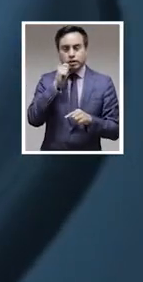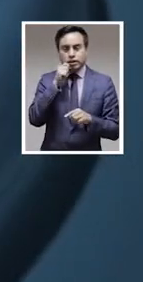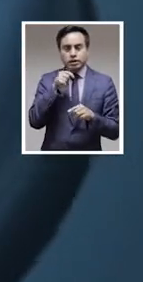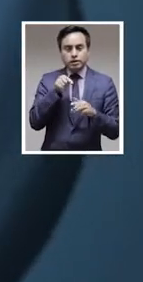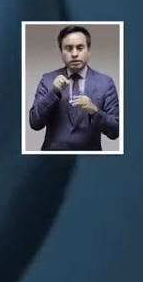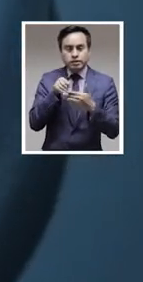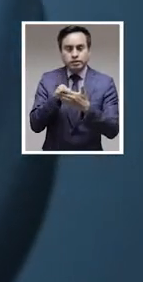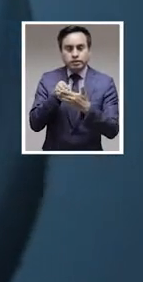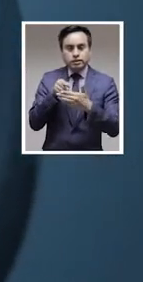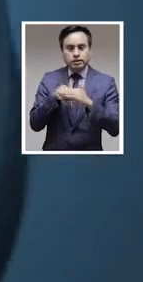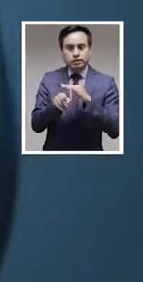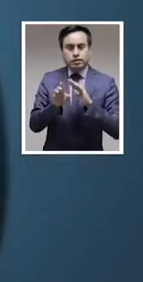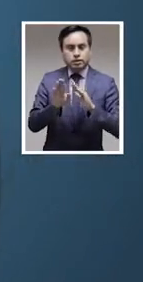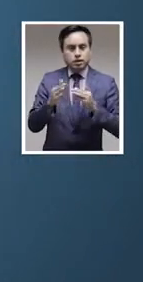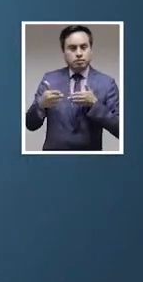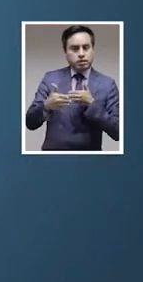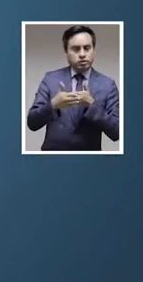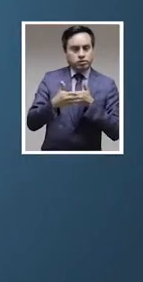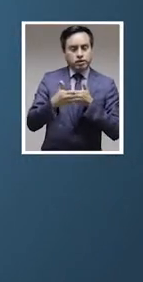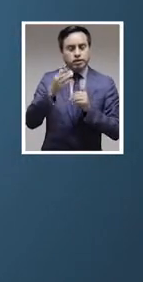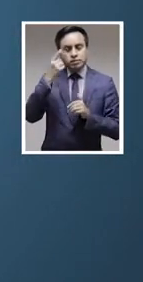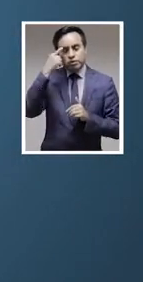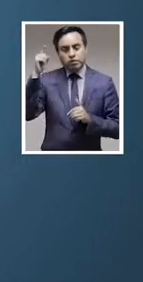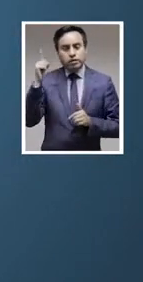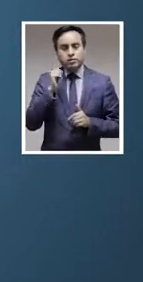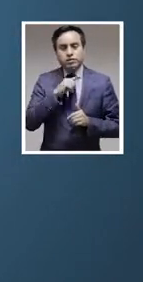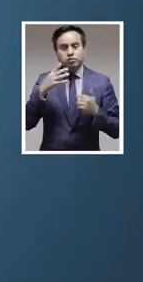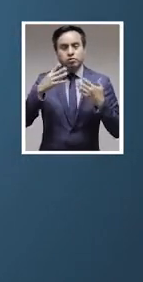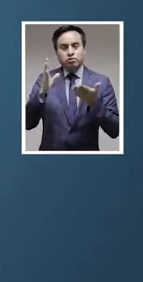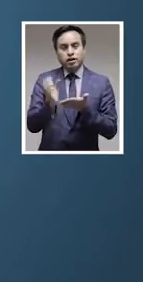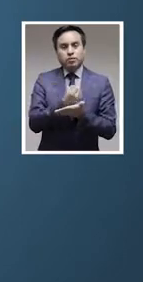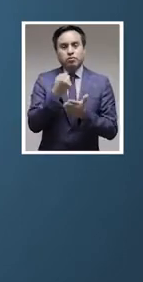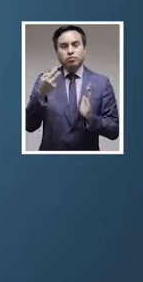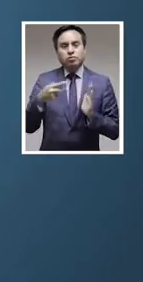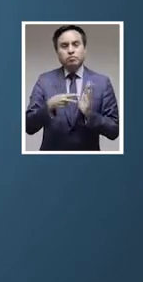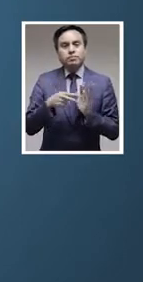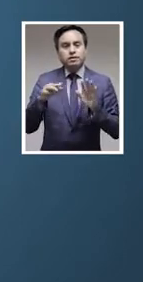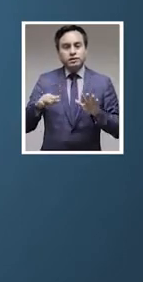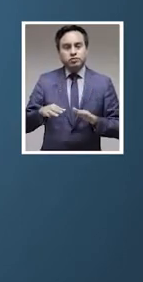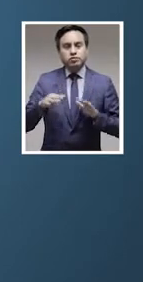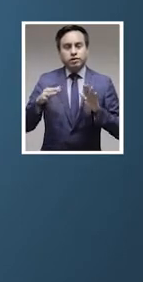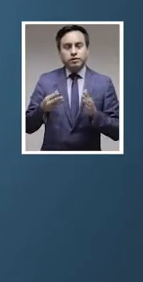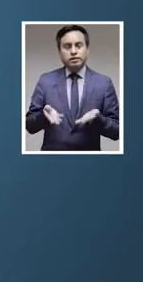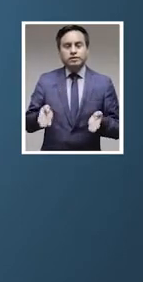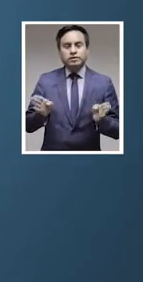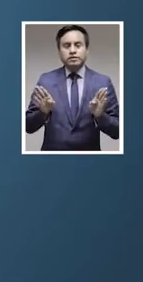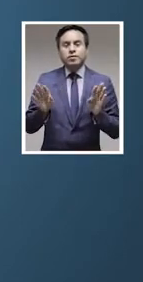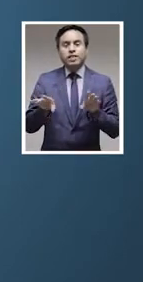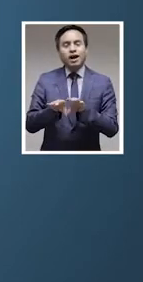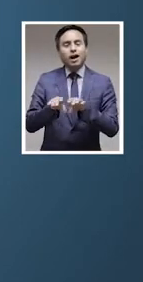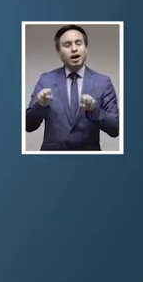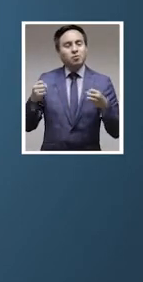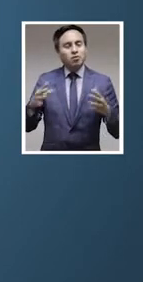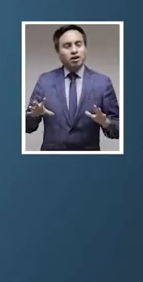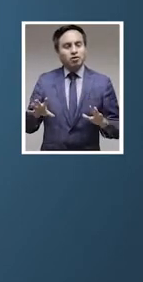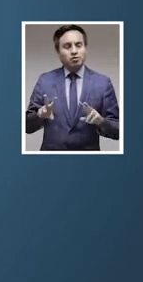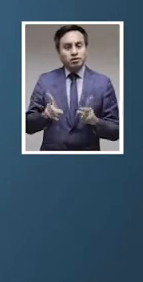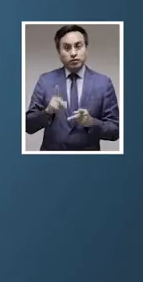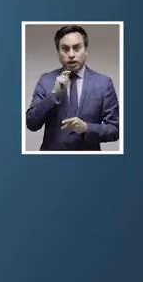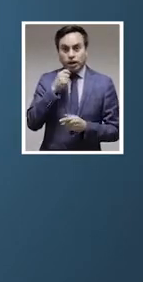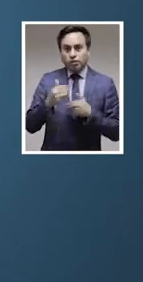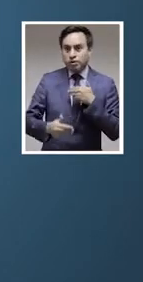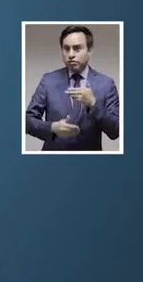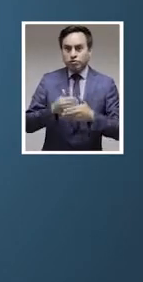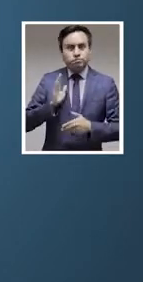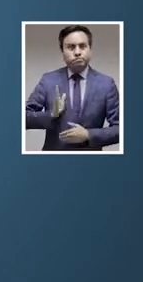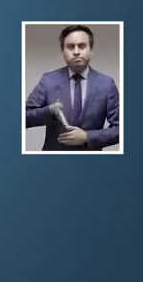tiene limitaciones. Finalmente logramos, dentro de 2019, cerrar un acuerdo para que esta